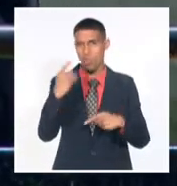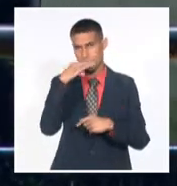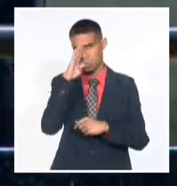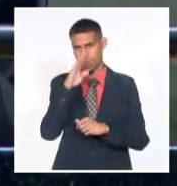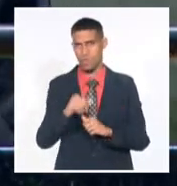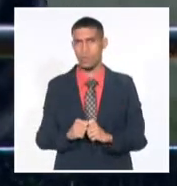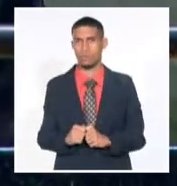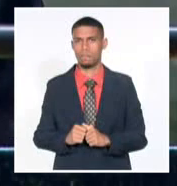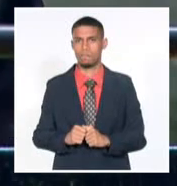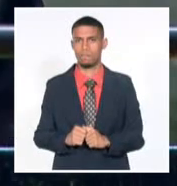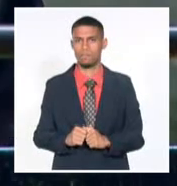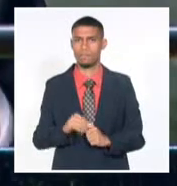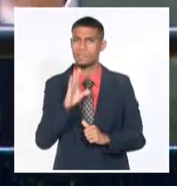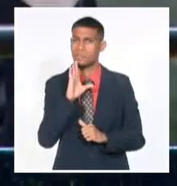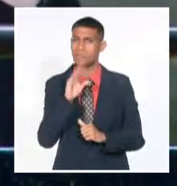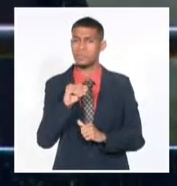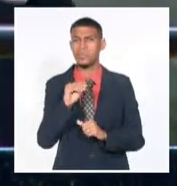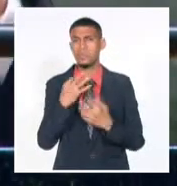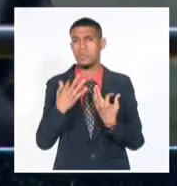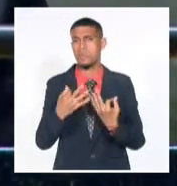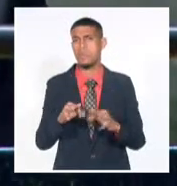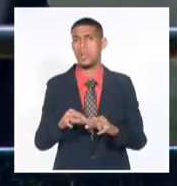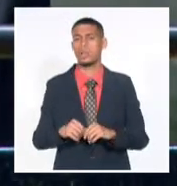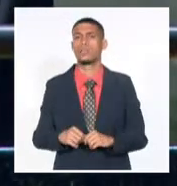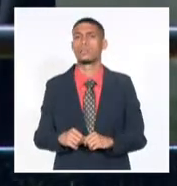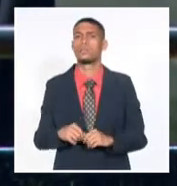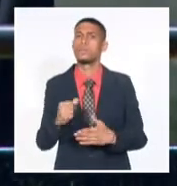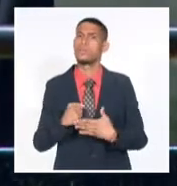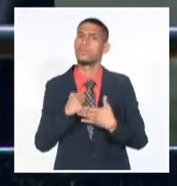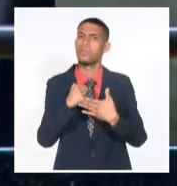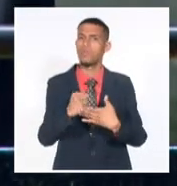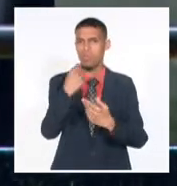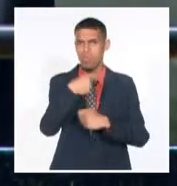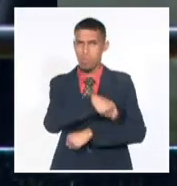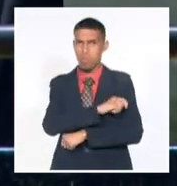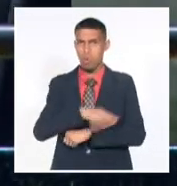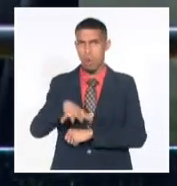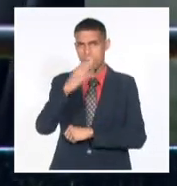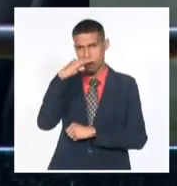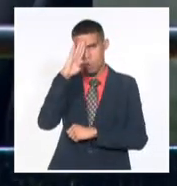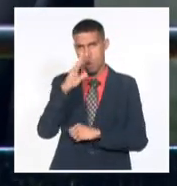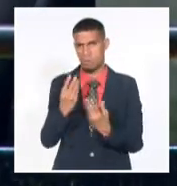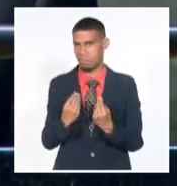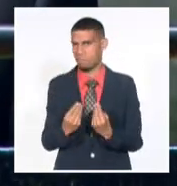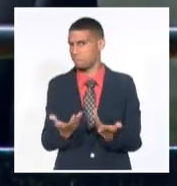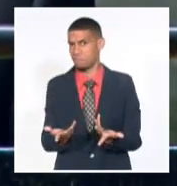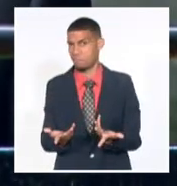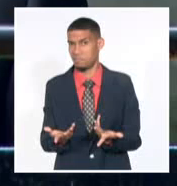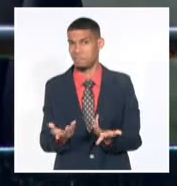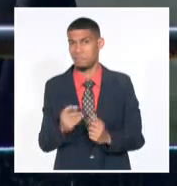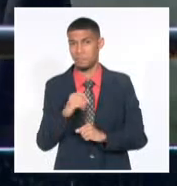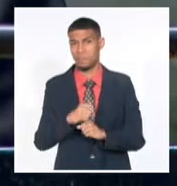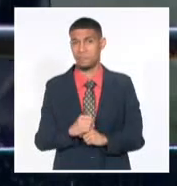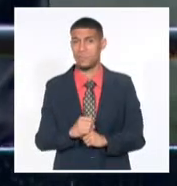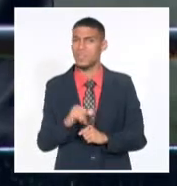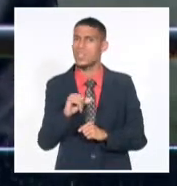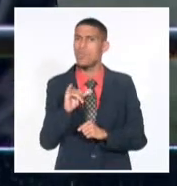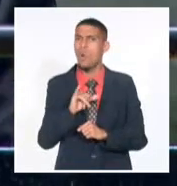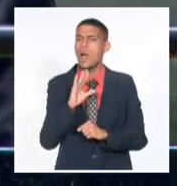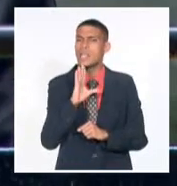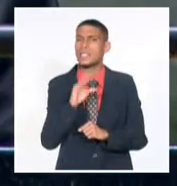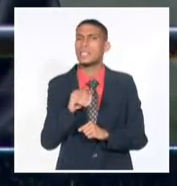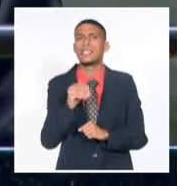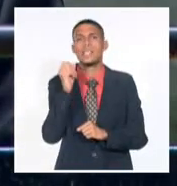Dicen cínicamente que apoyan al pueblo cubano y pretenden hacer creer que